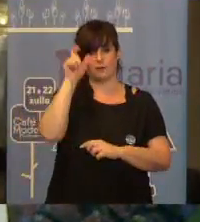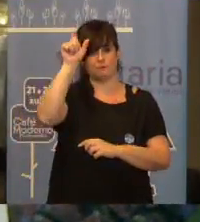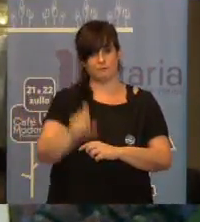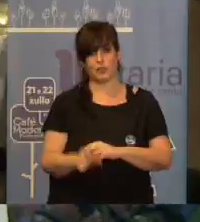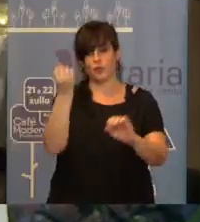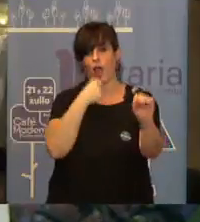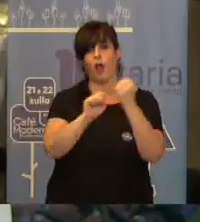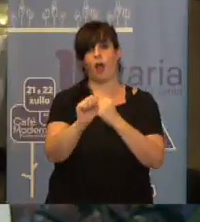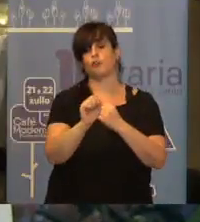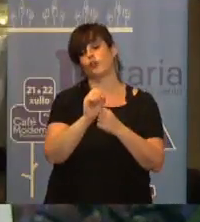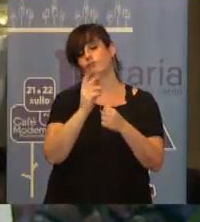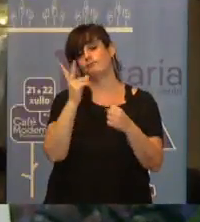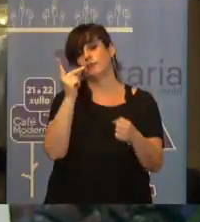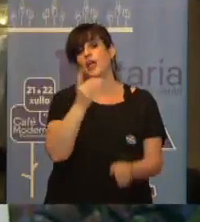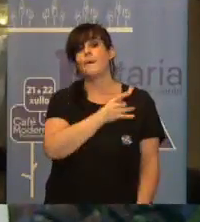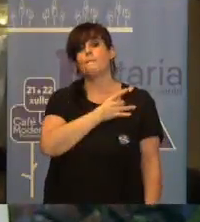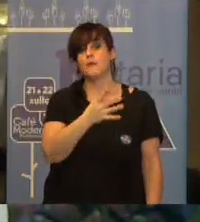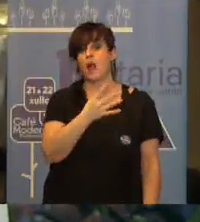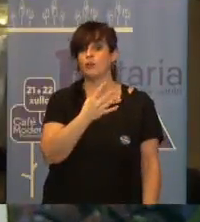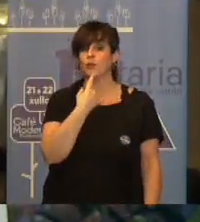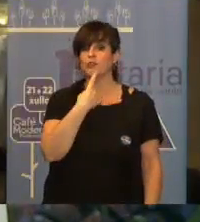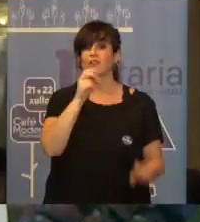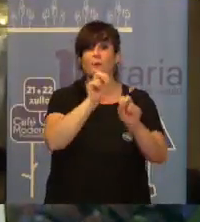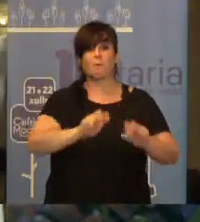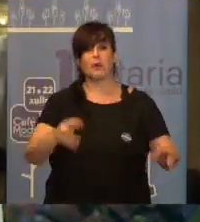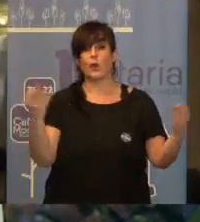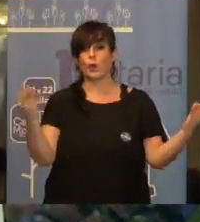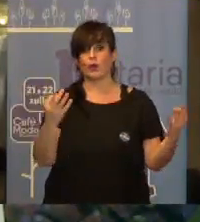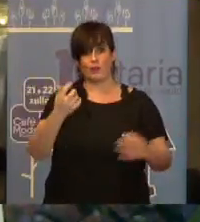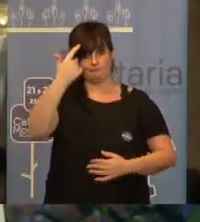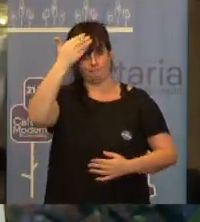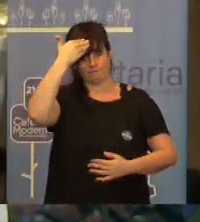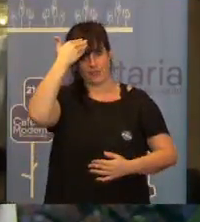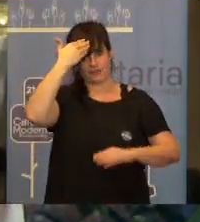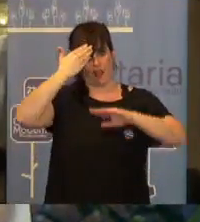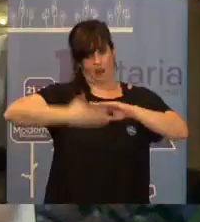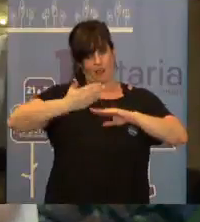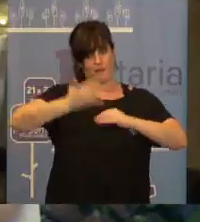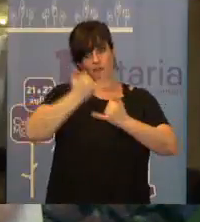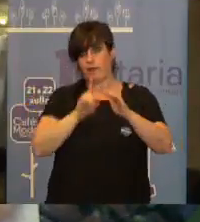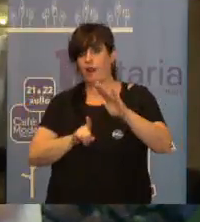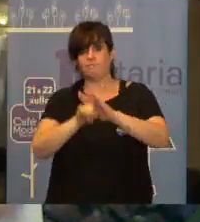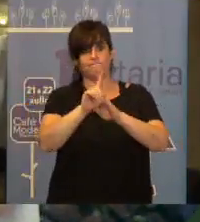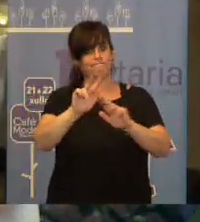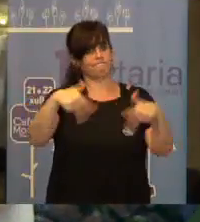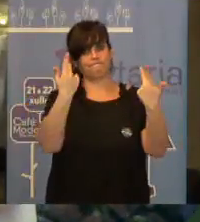os marcos, o peor son os valados mentais que nos impiden avanzar.